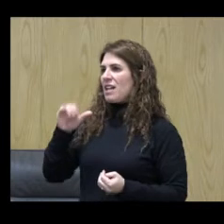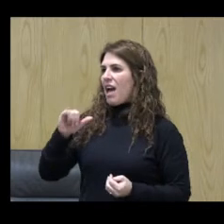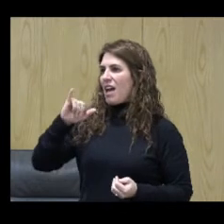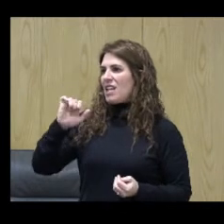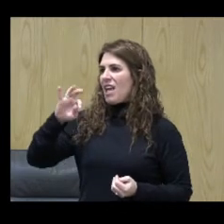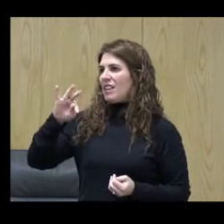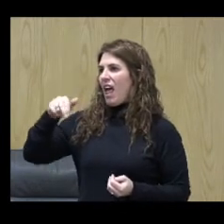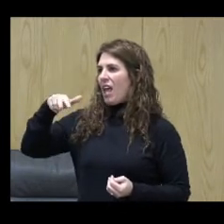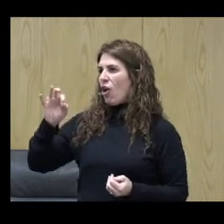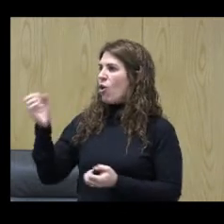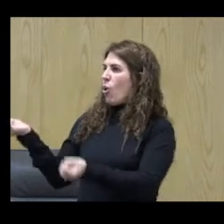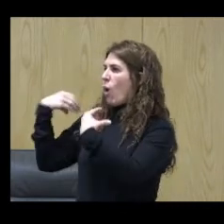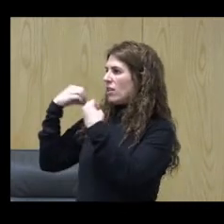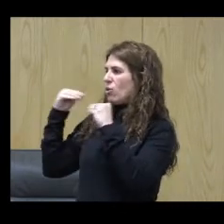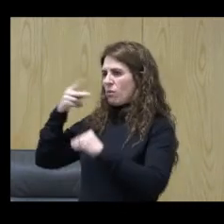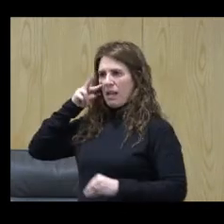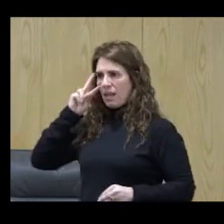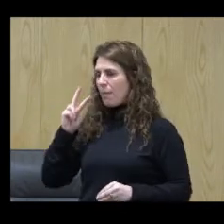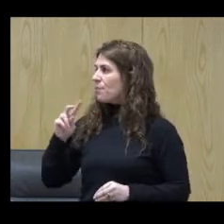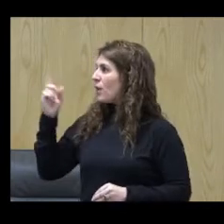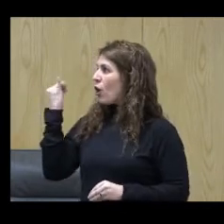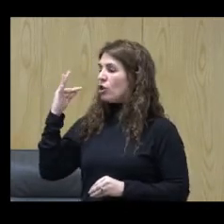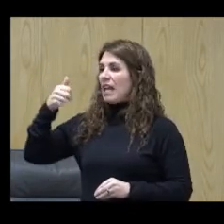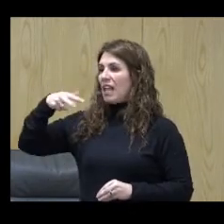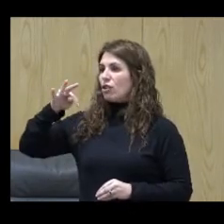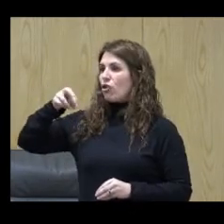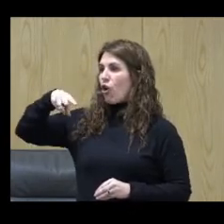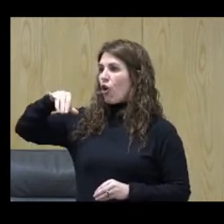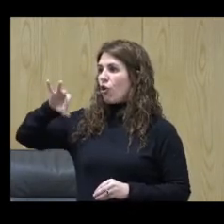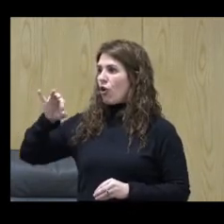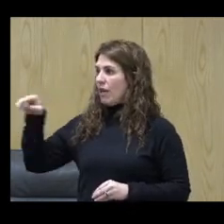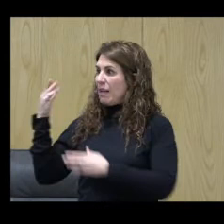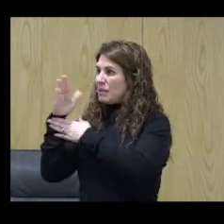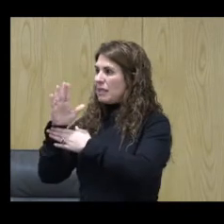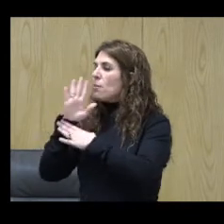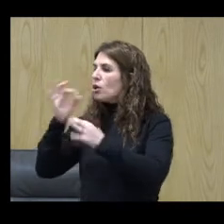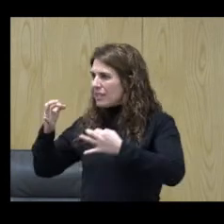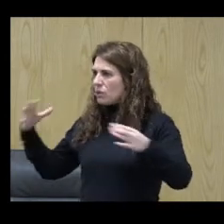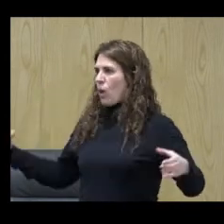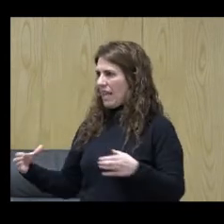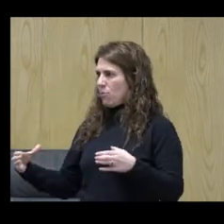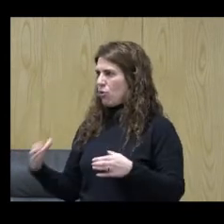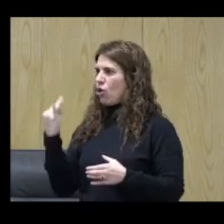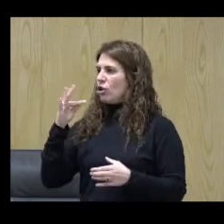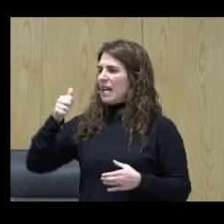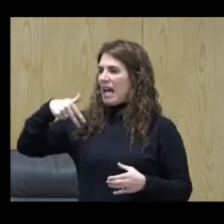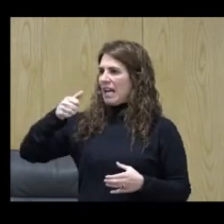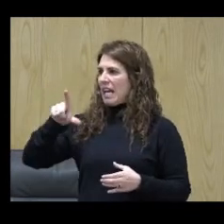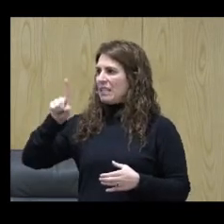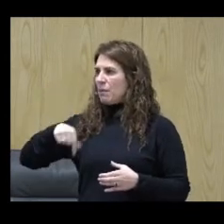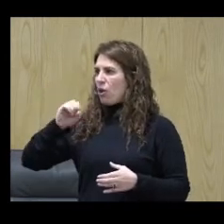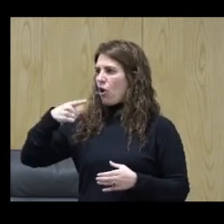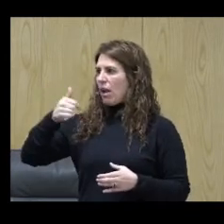un poquito la experiencia. José Antonio León está representando aquí a un equipo más amplio, que tenemos aquí a José Ángel y a